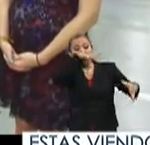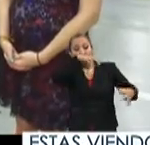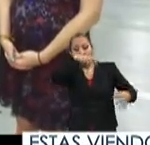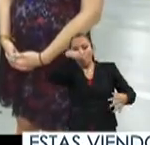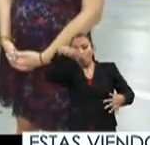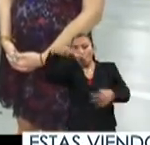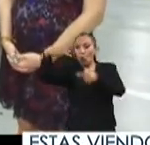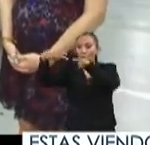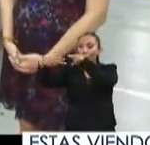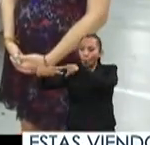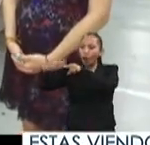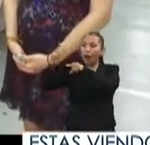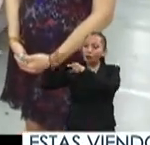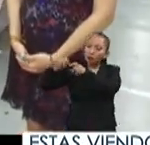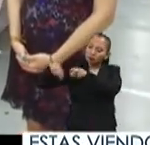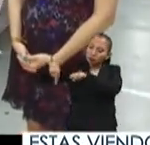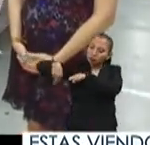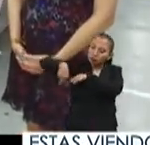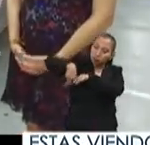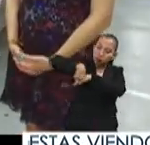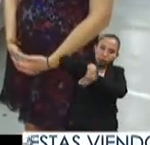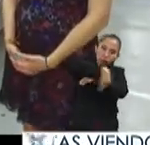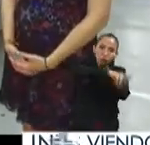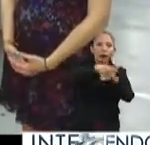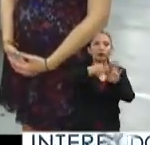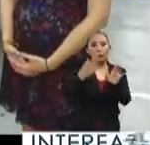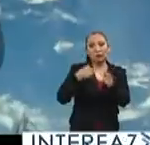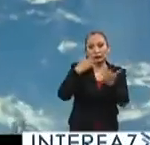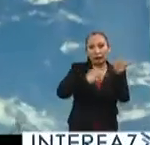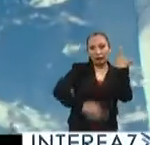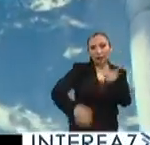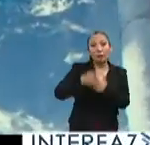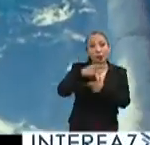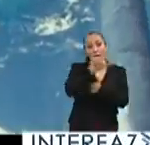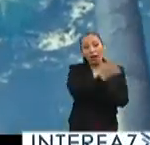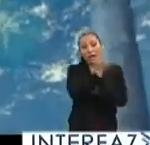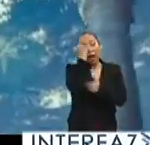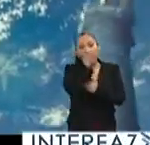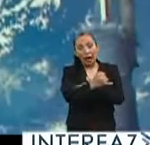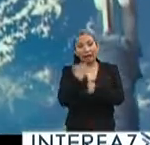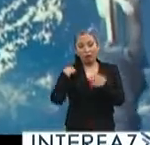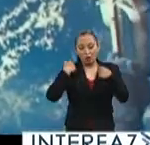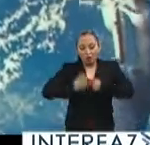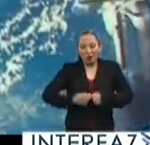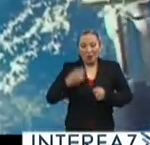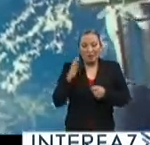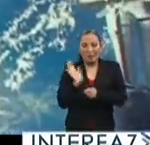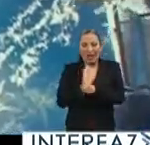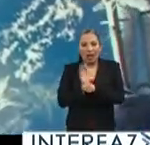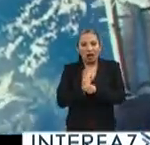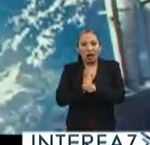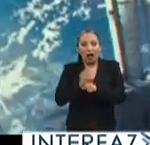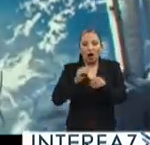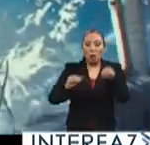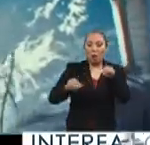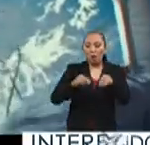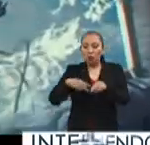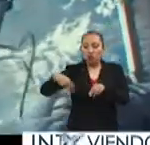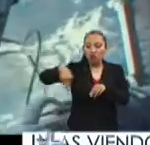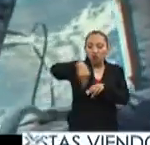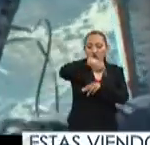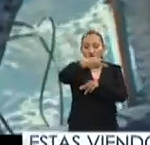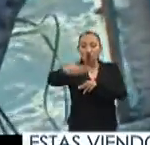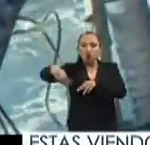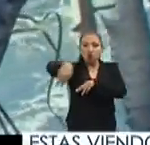estación espacial, pues usan el jetpack para volver a la estación. Pero la idea de es de hacer un jetpack como la película, ¿no? Que se anden ahí moviendo y